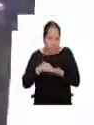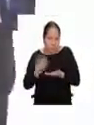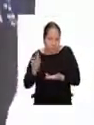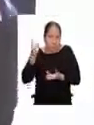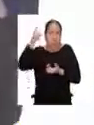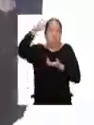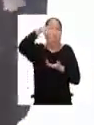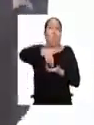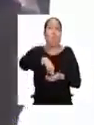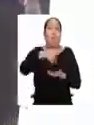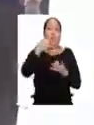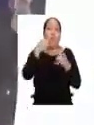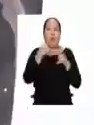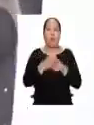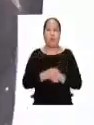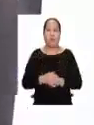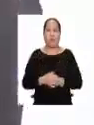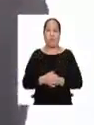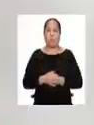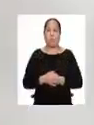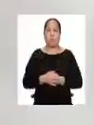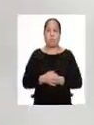Exactamente.